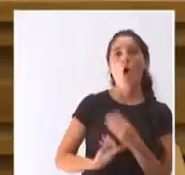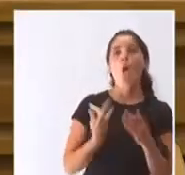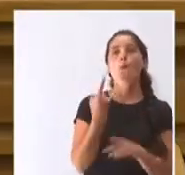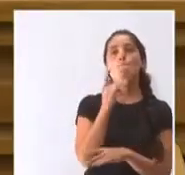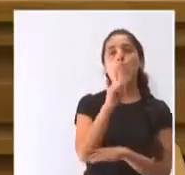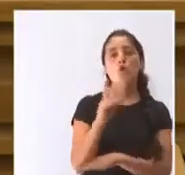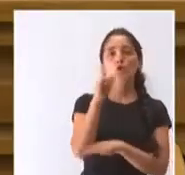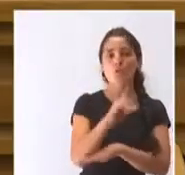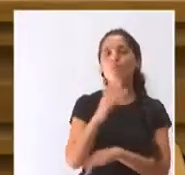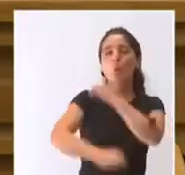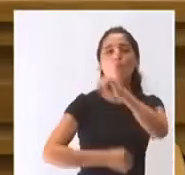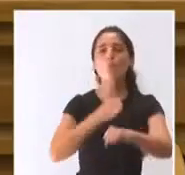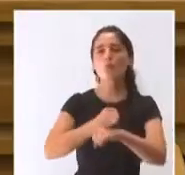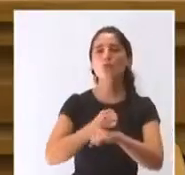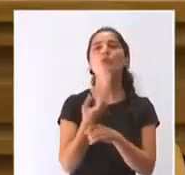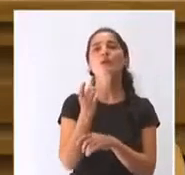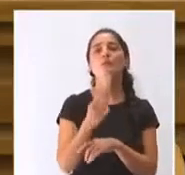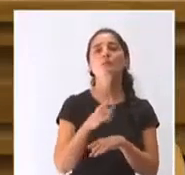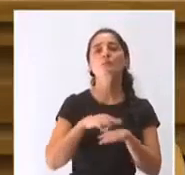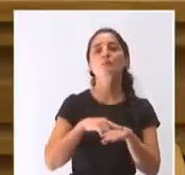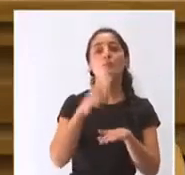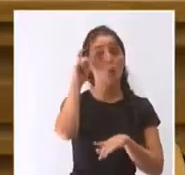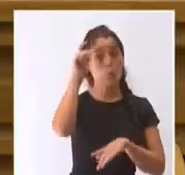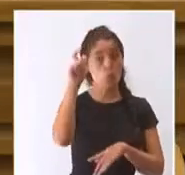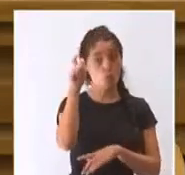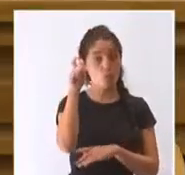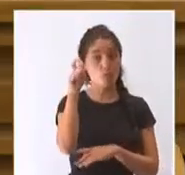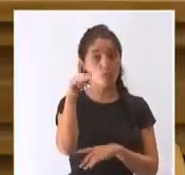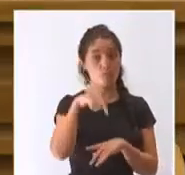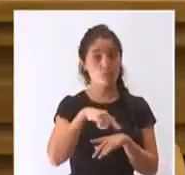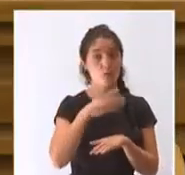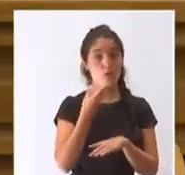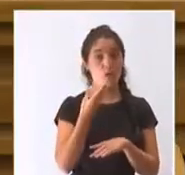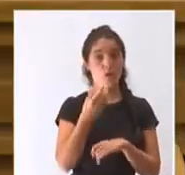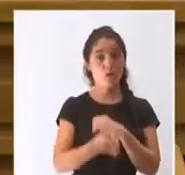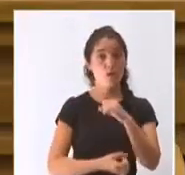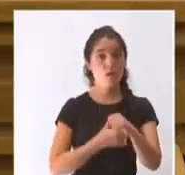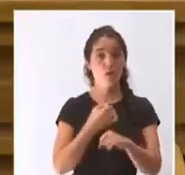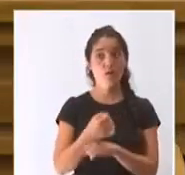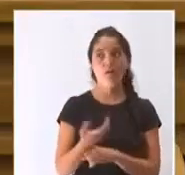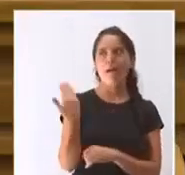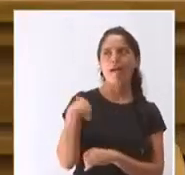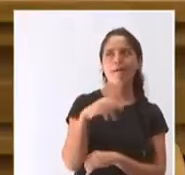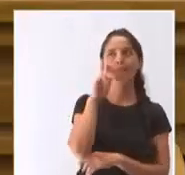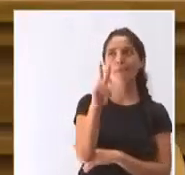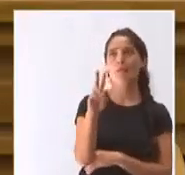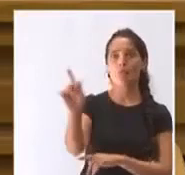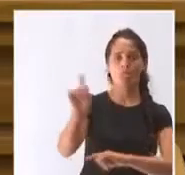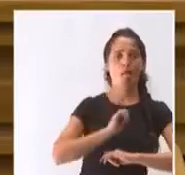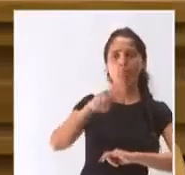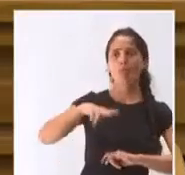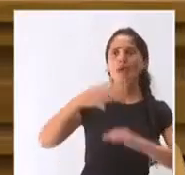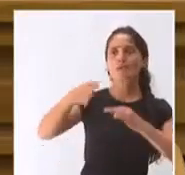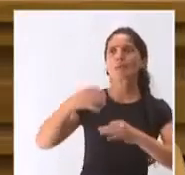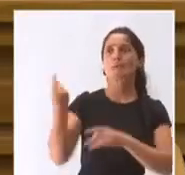miles bueno los planes en definitiva que durante un tiempo vimos que no nos llegaban a nosotros y que se iban para el norte pero que finalmente hemos